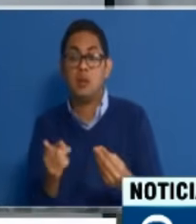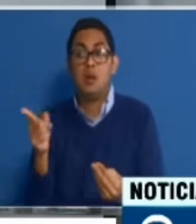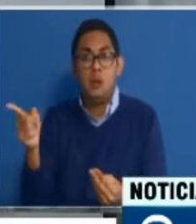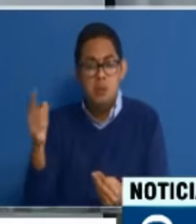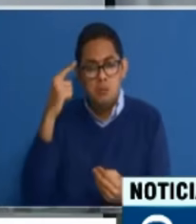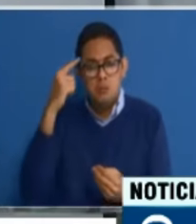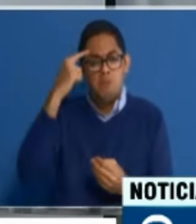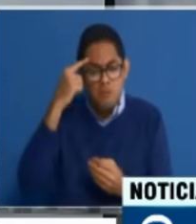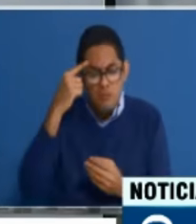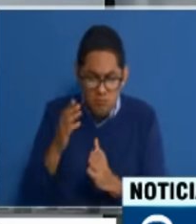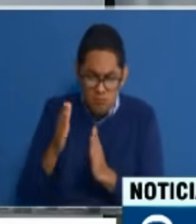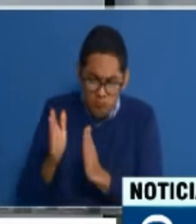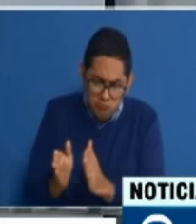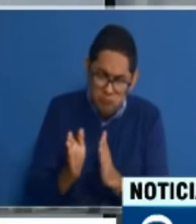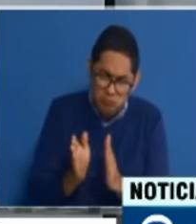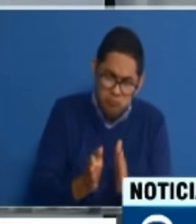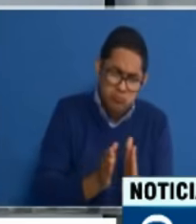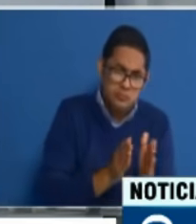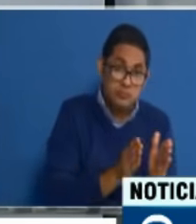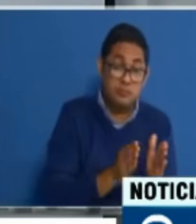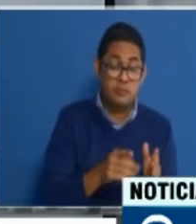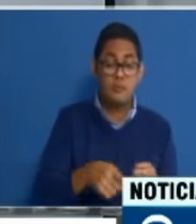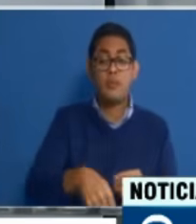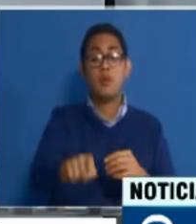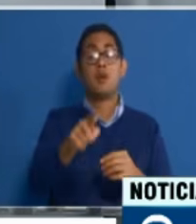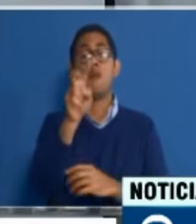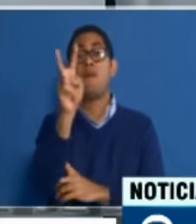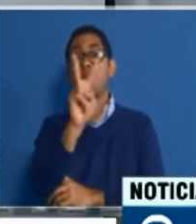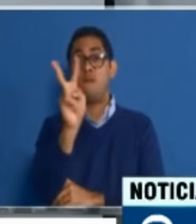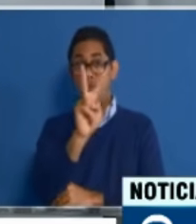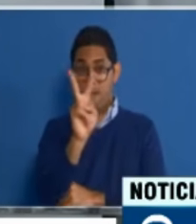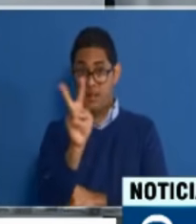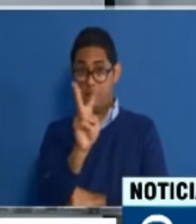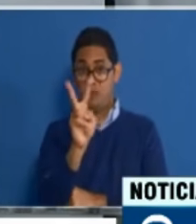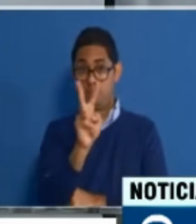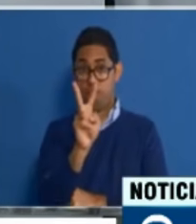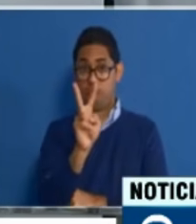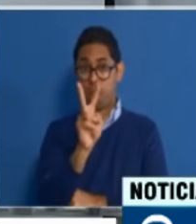que esperamos que para esta semana, para este viernes primero,